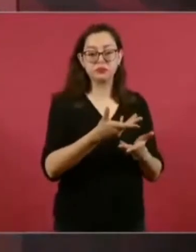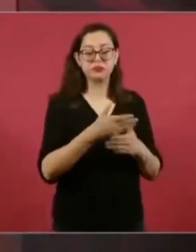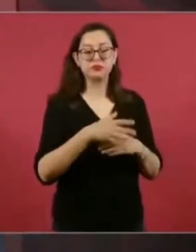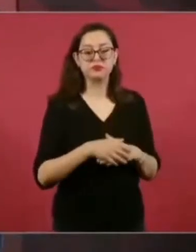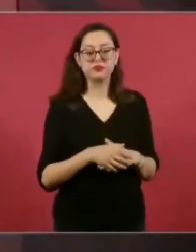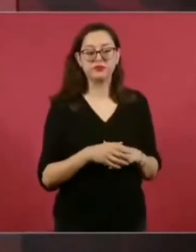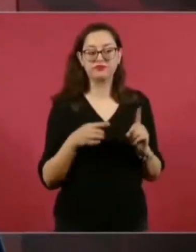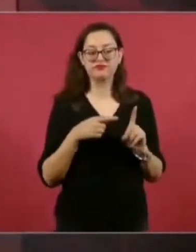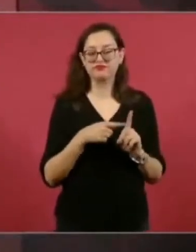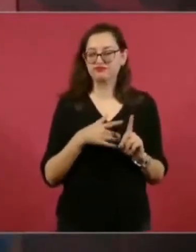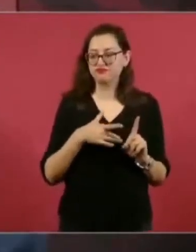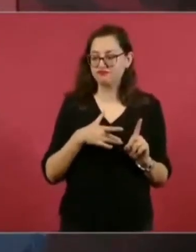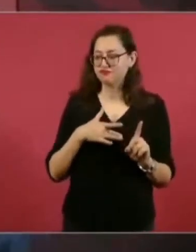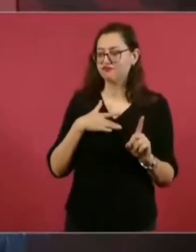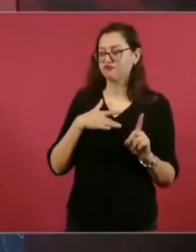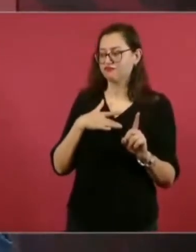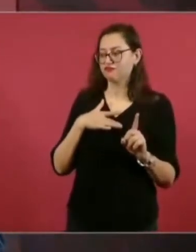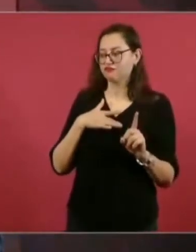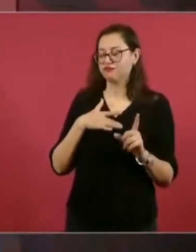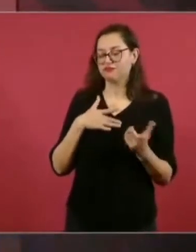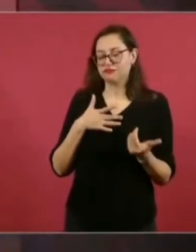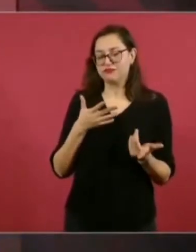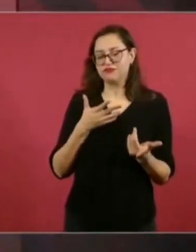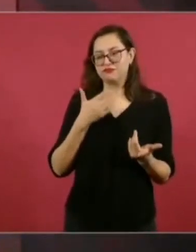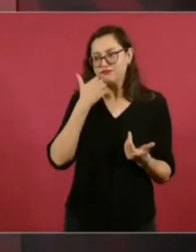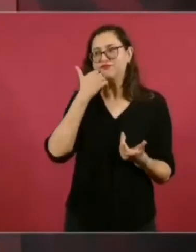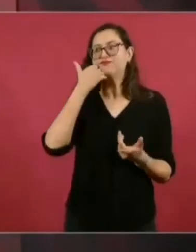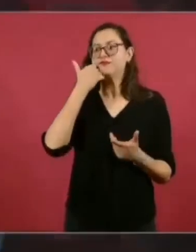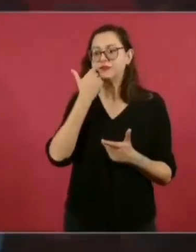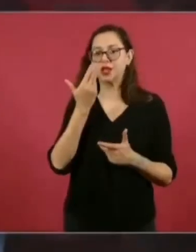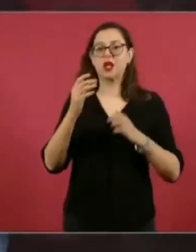es porque él ya quería abrir